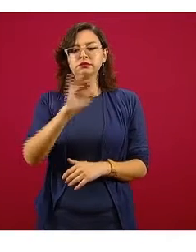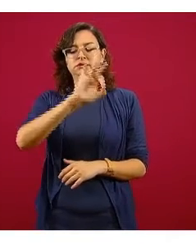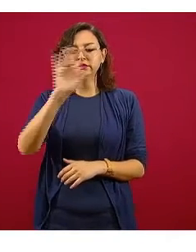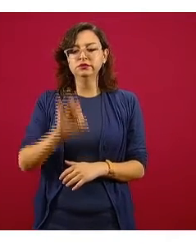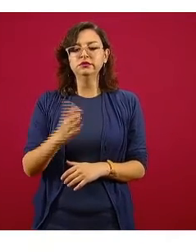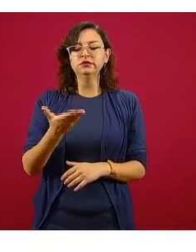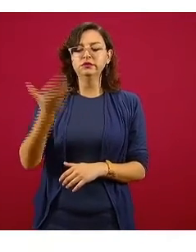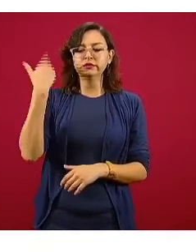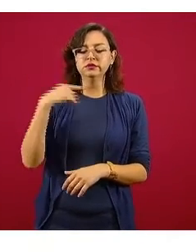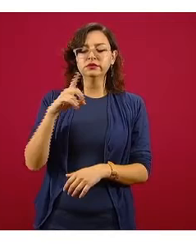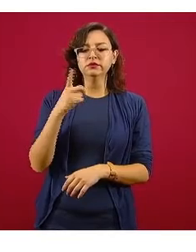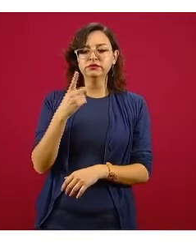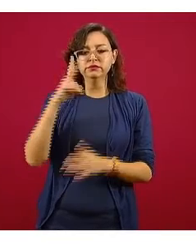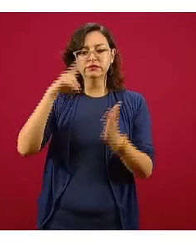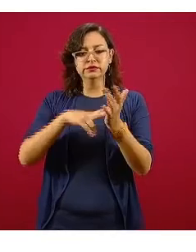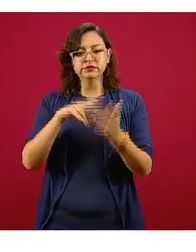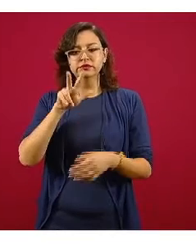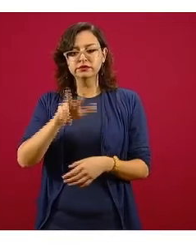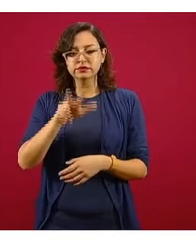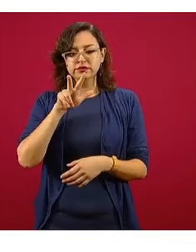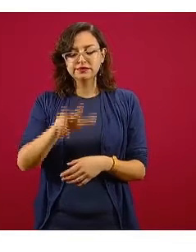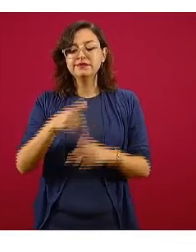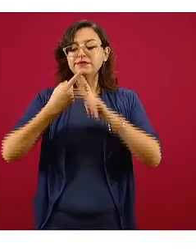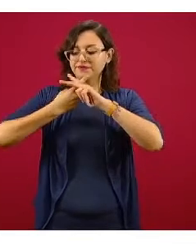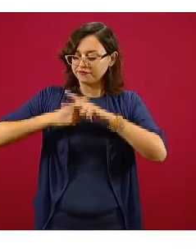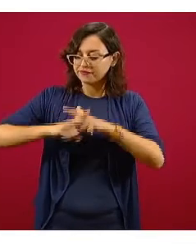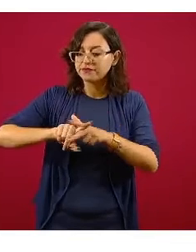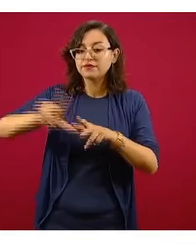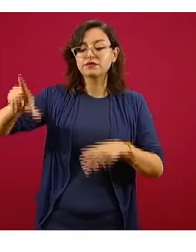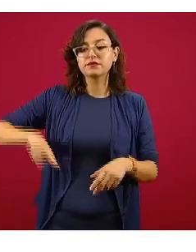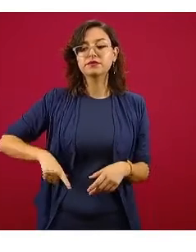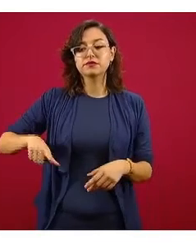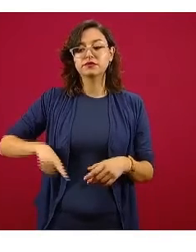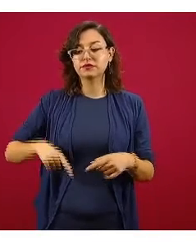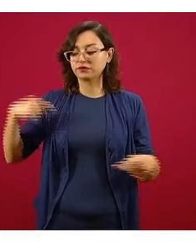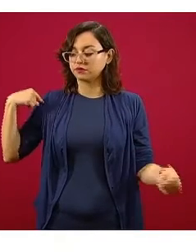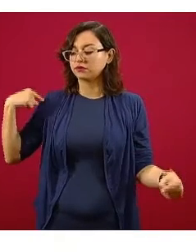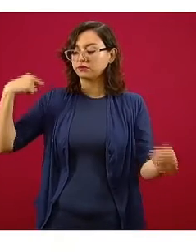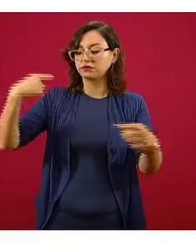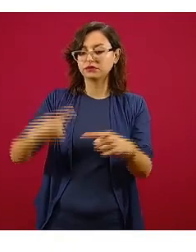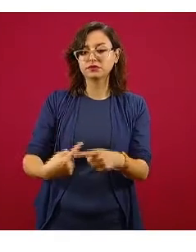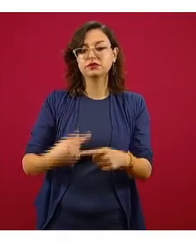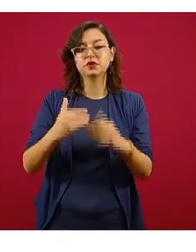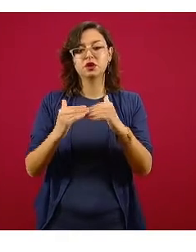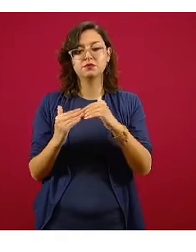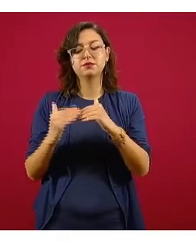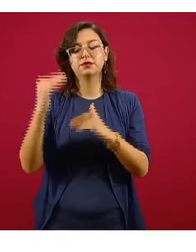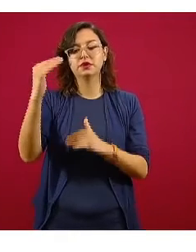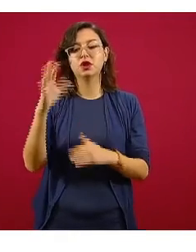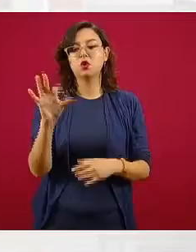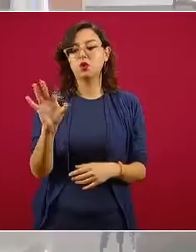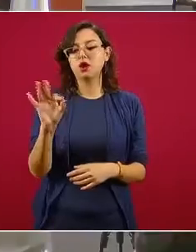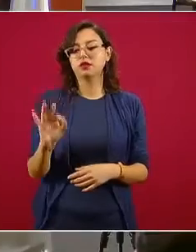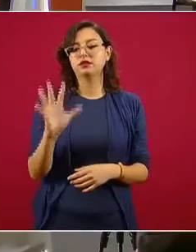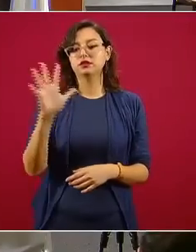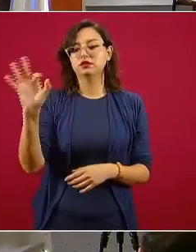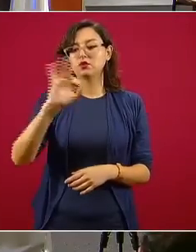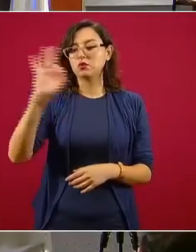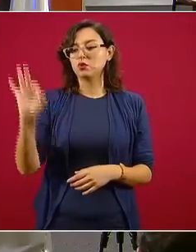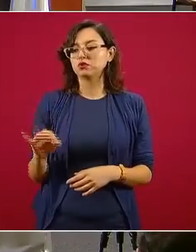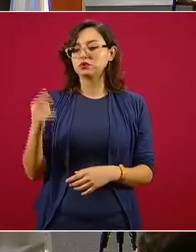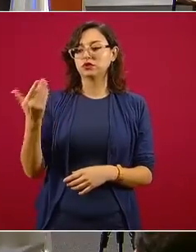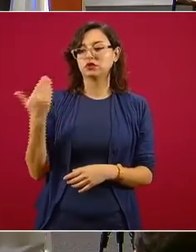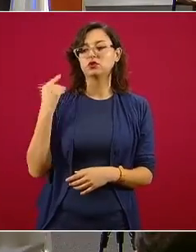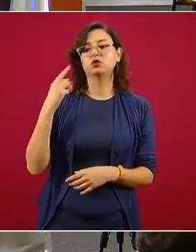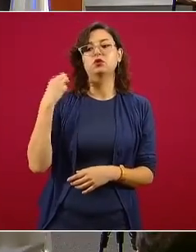42.7% en diciembre de 2018, cuando arribamos al gobierno, a 45% apenas en marzo, lo